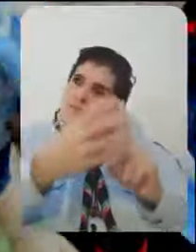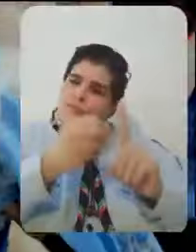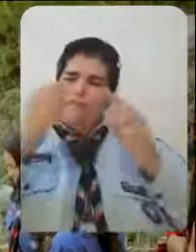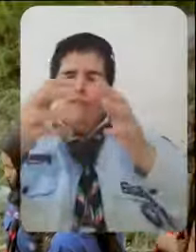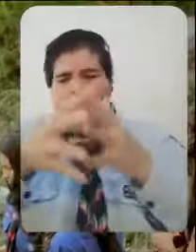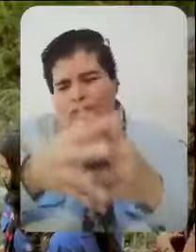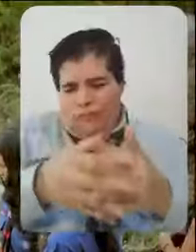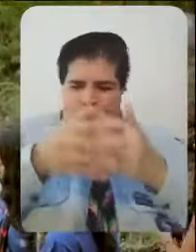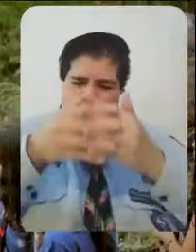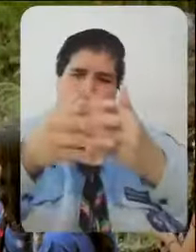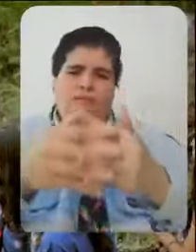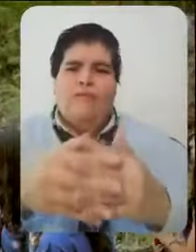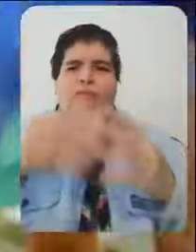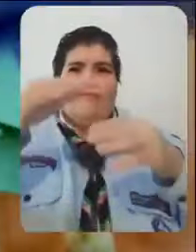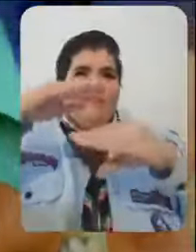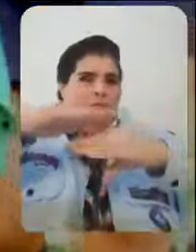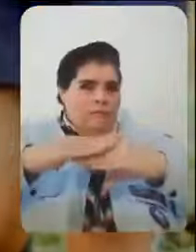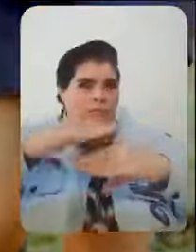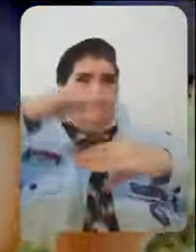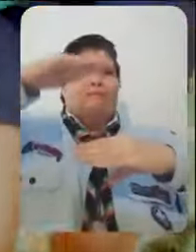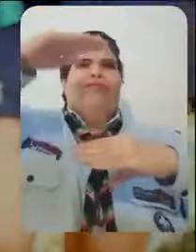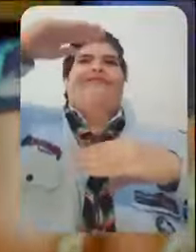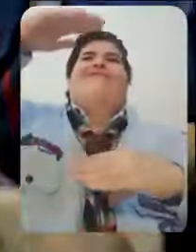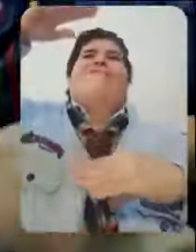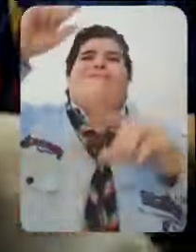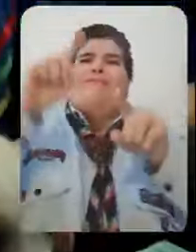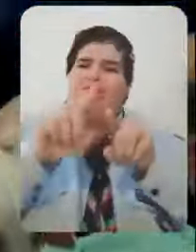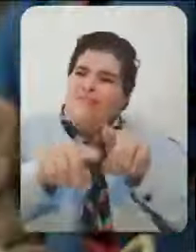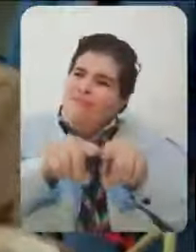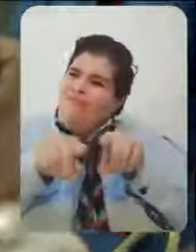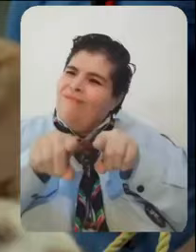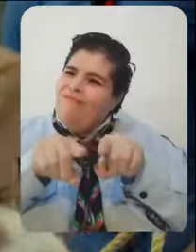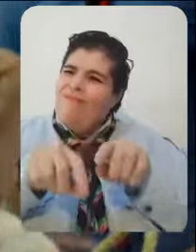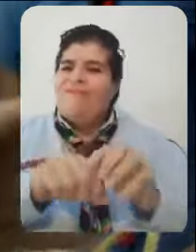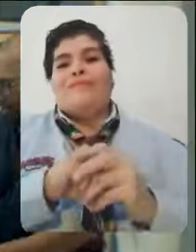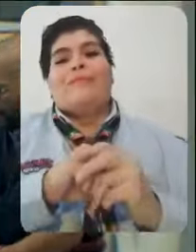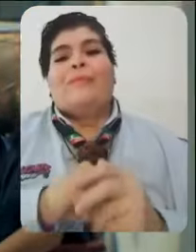lograremos juntos como gran hermandad.